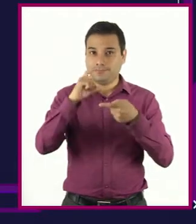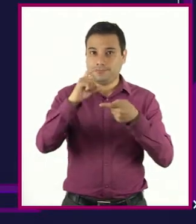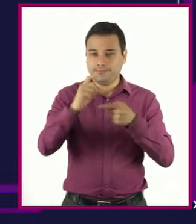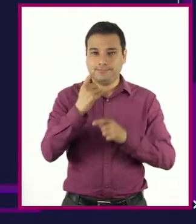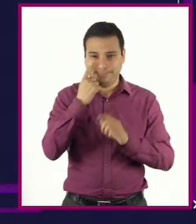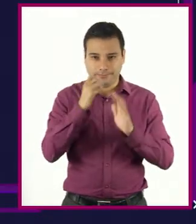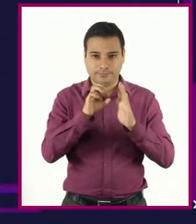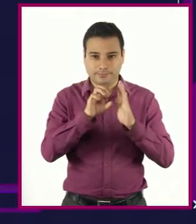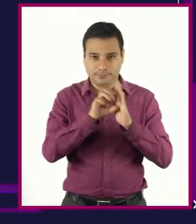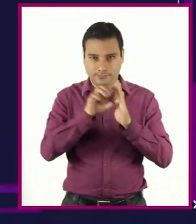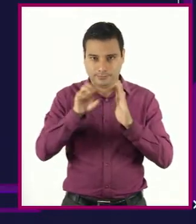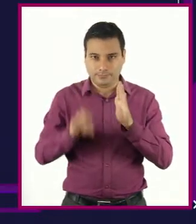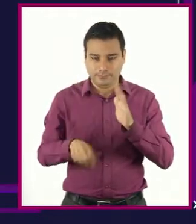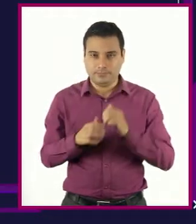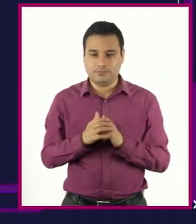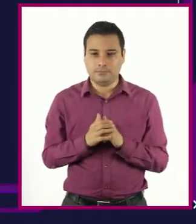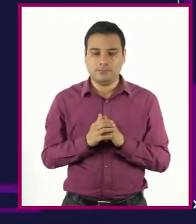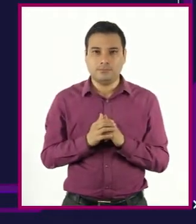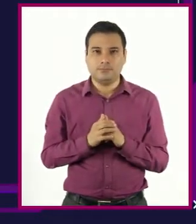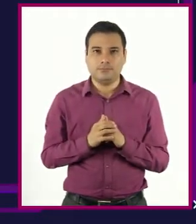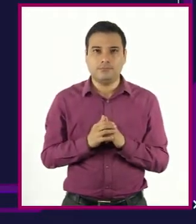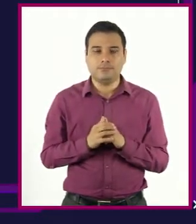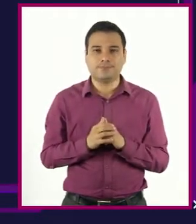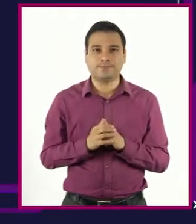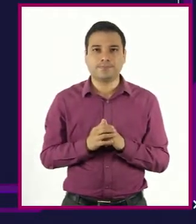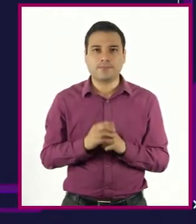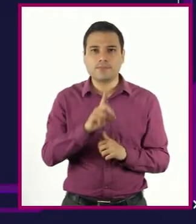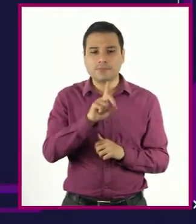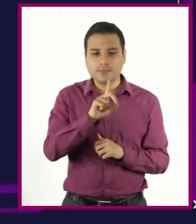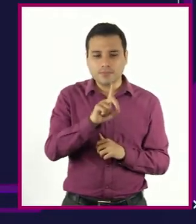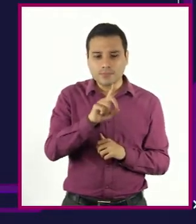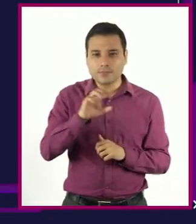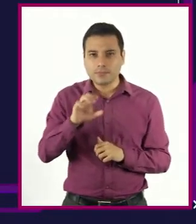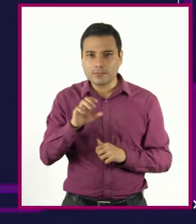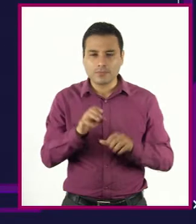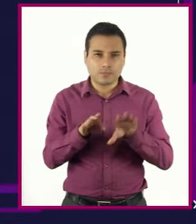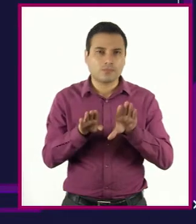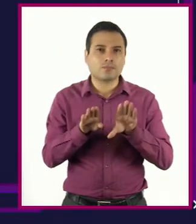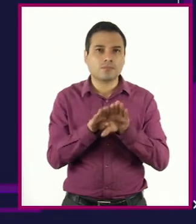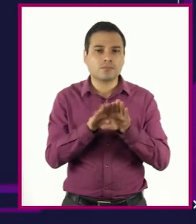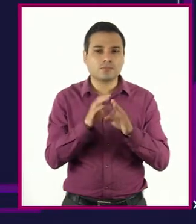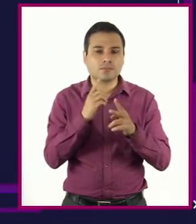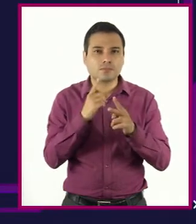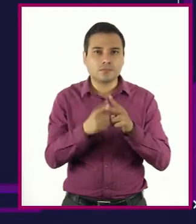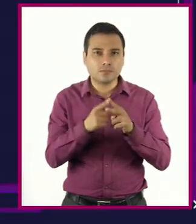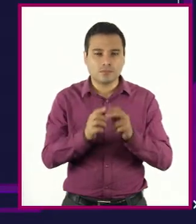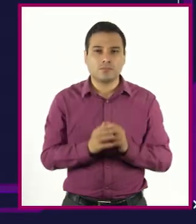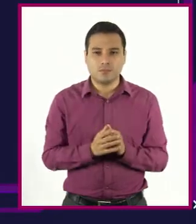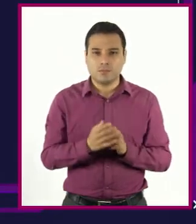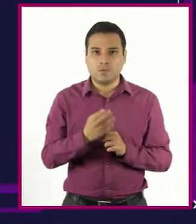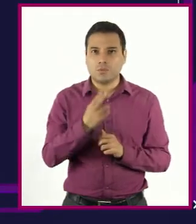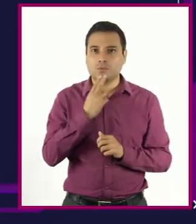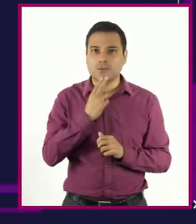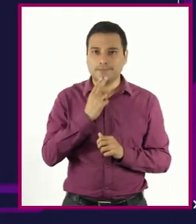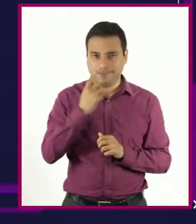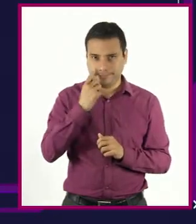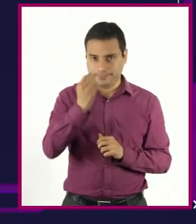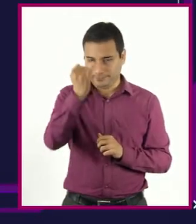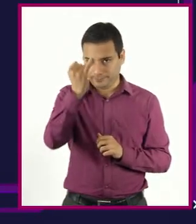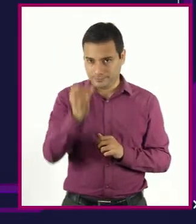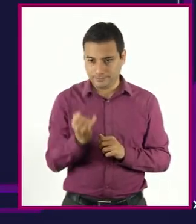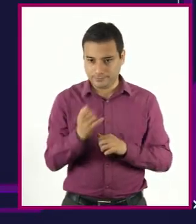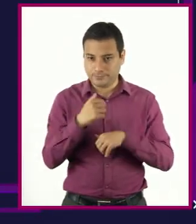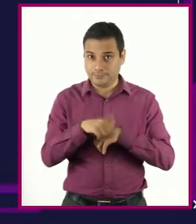y 16 se obtiene con su factorización entre los números primos. Mitad de 12 es 6, mitad